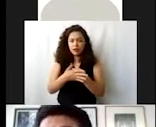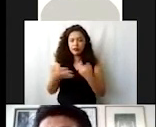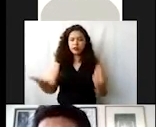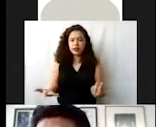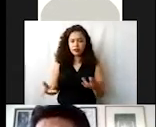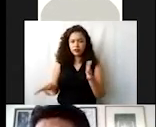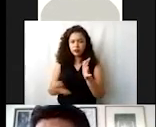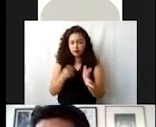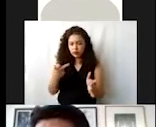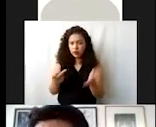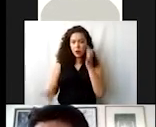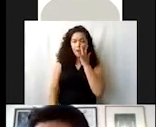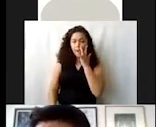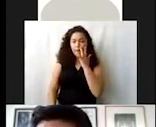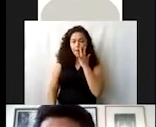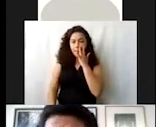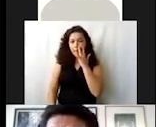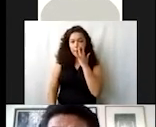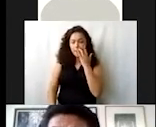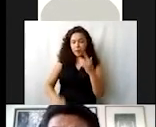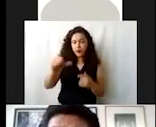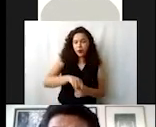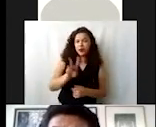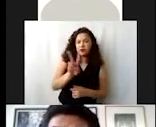Nuevamente, hoy es viernes.